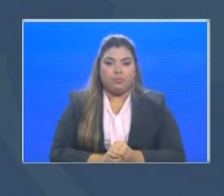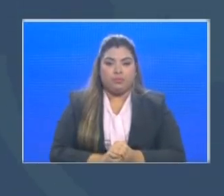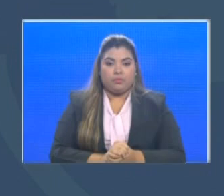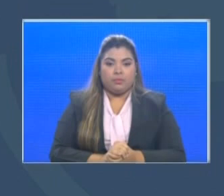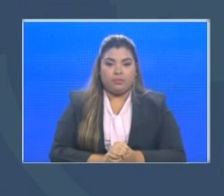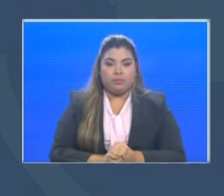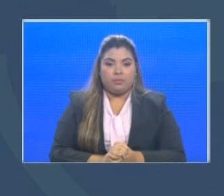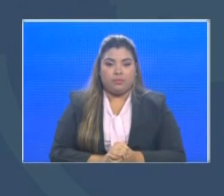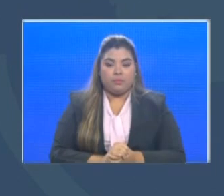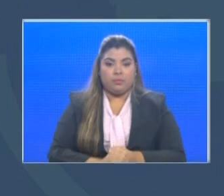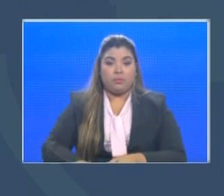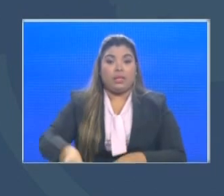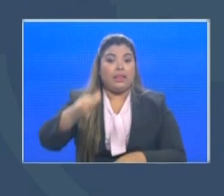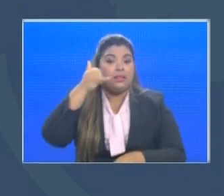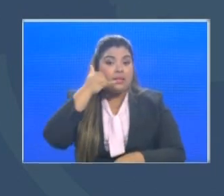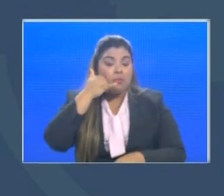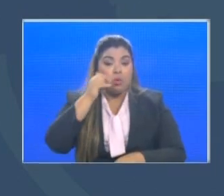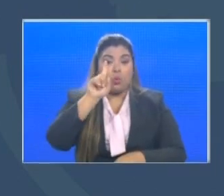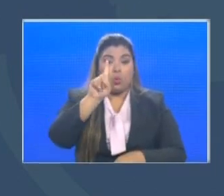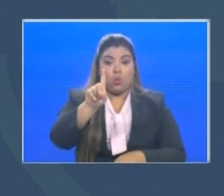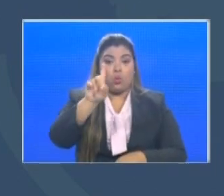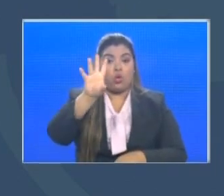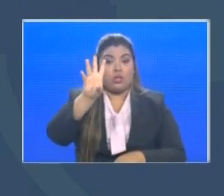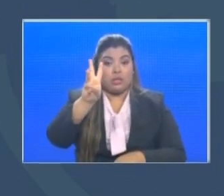La línea 169,